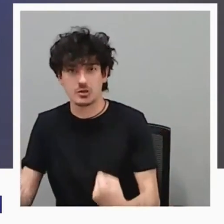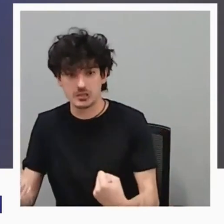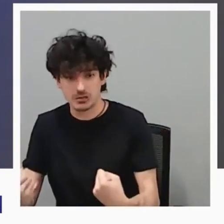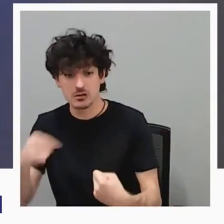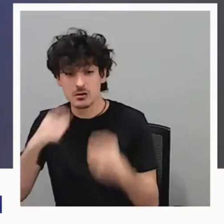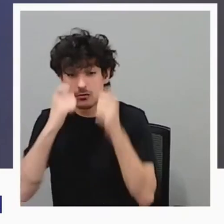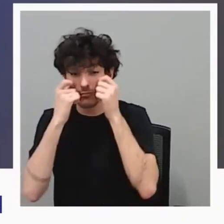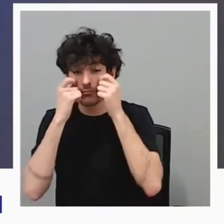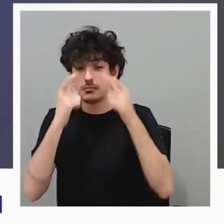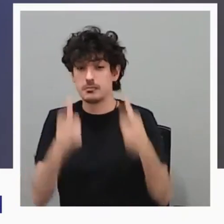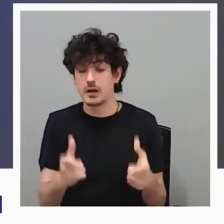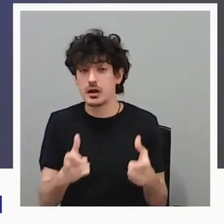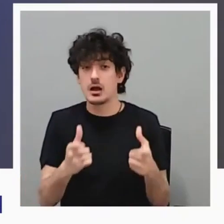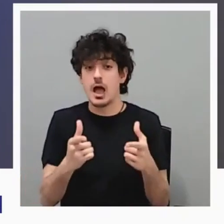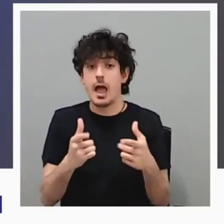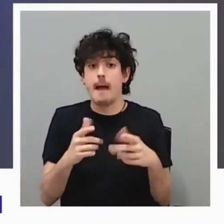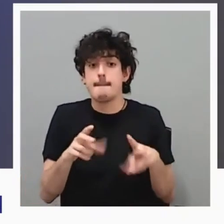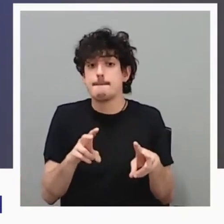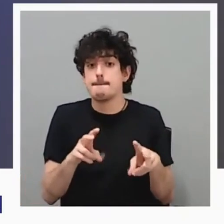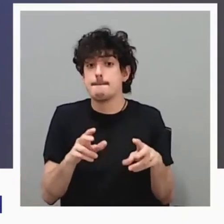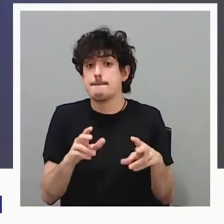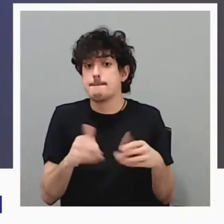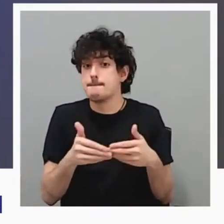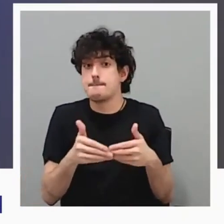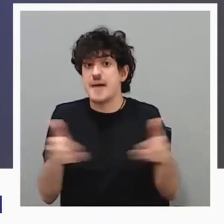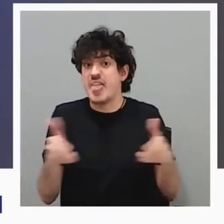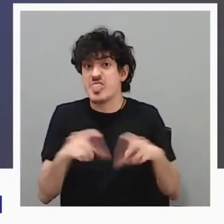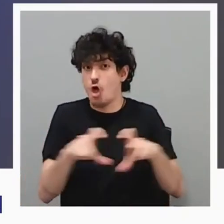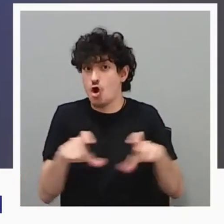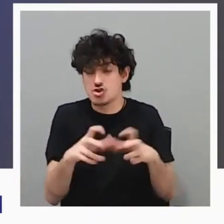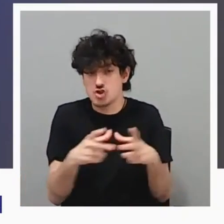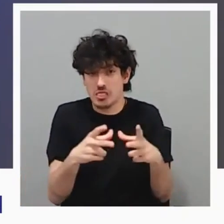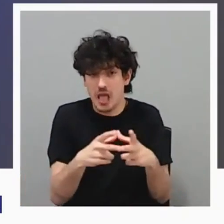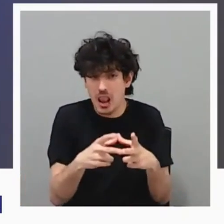el aflorar esas voluntades, esas